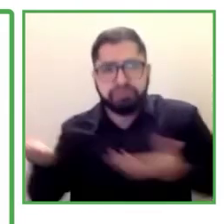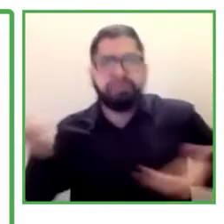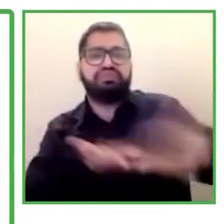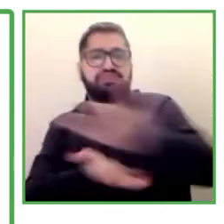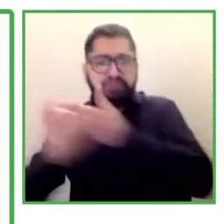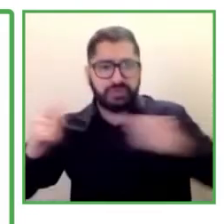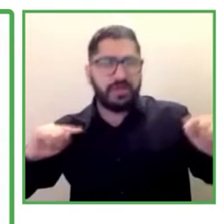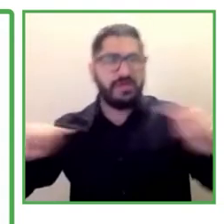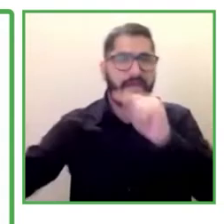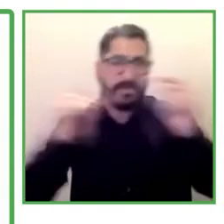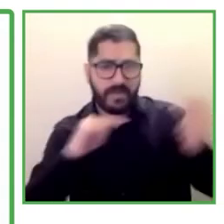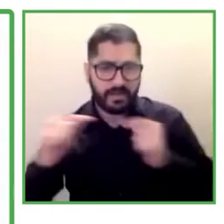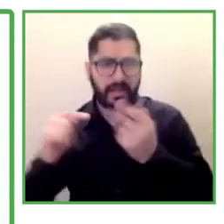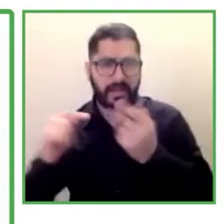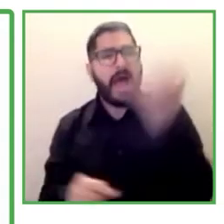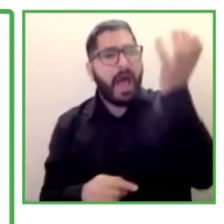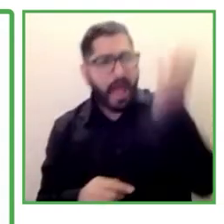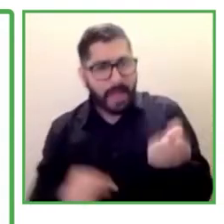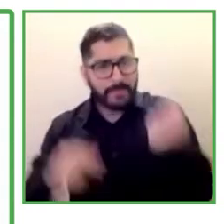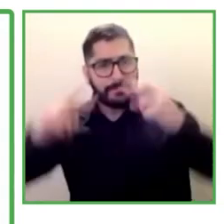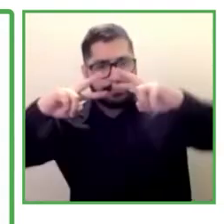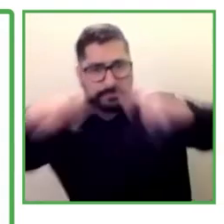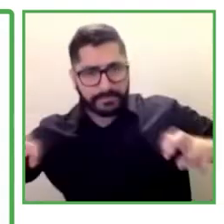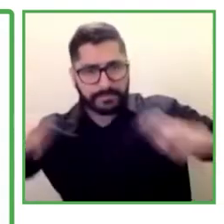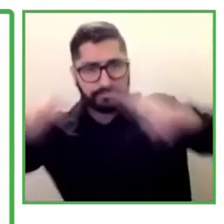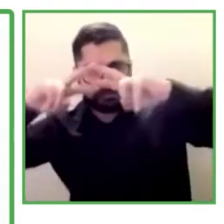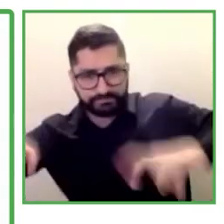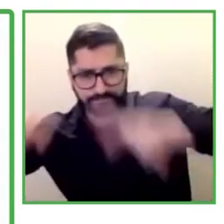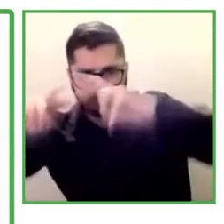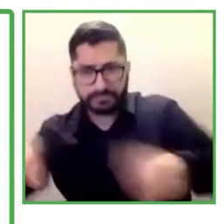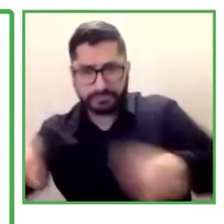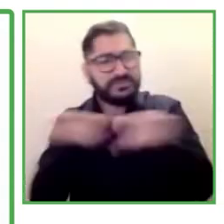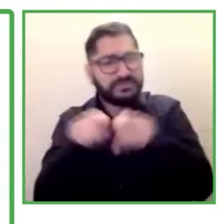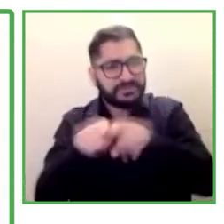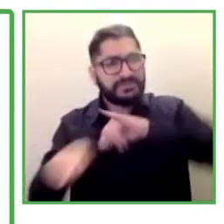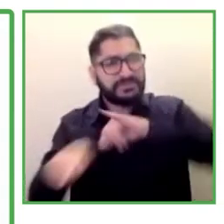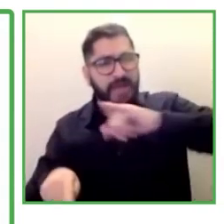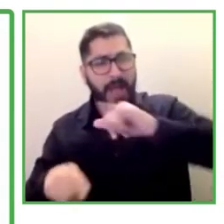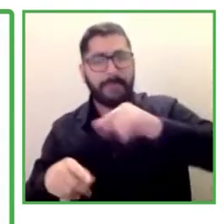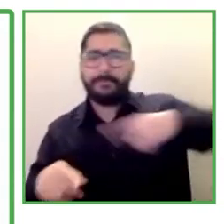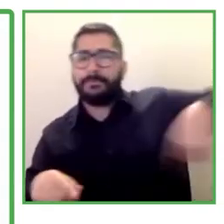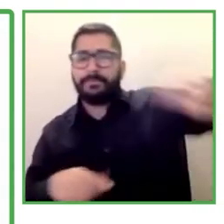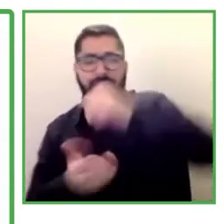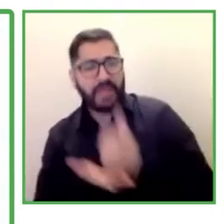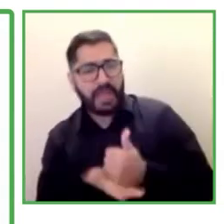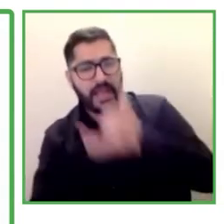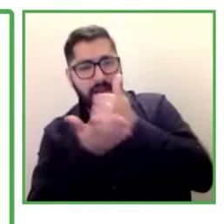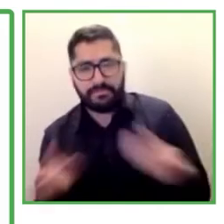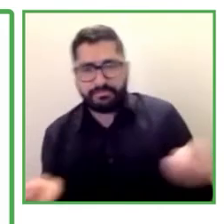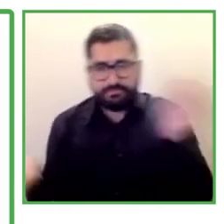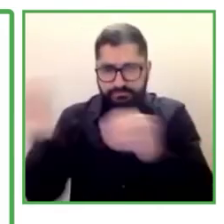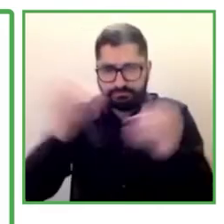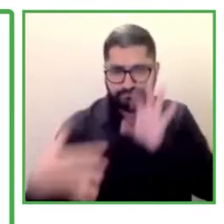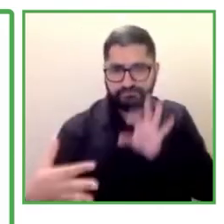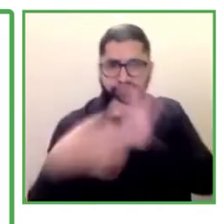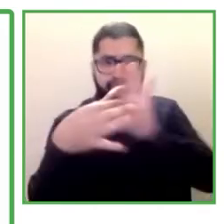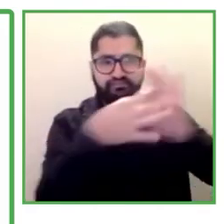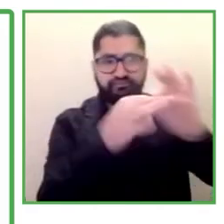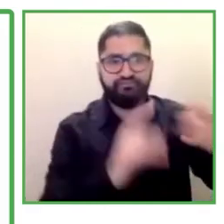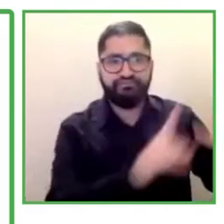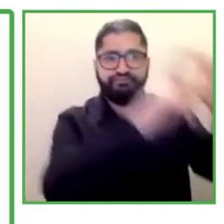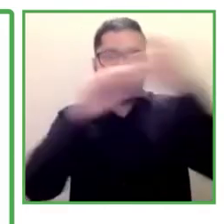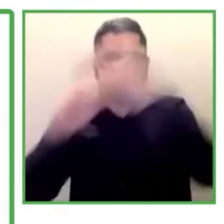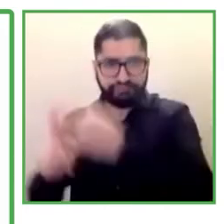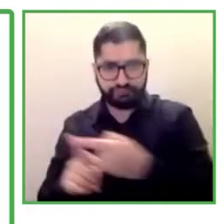día ayudan a generar esas conexiones que son estratégicas y que van a permitir impulsar la inclusión laboral en nuestra